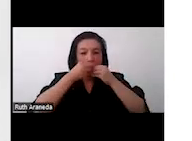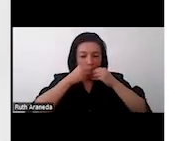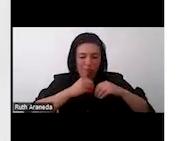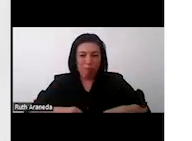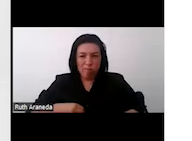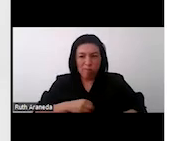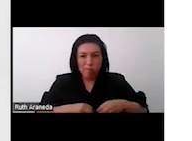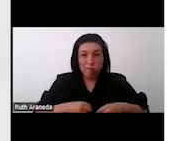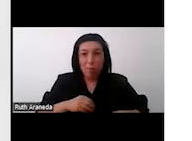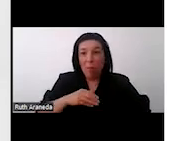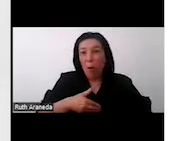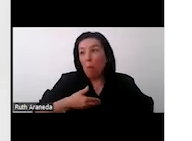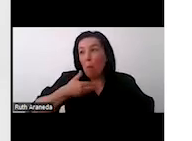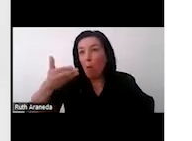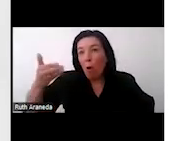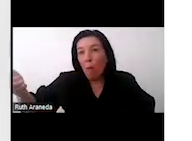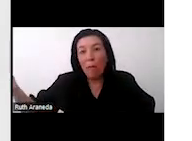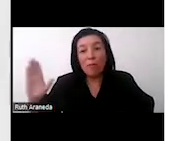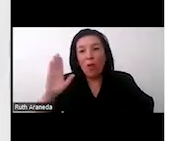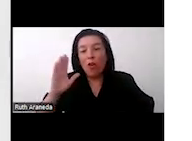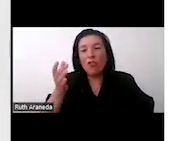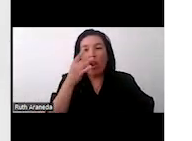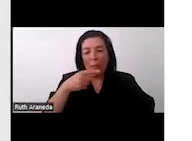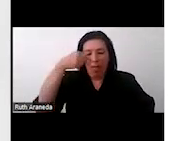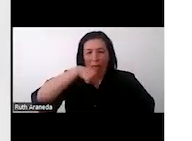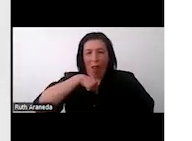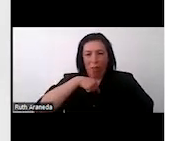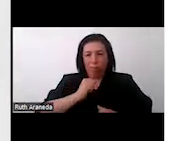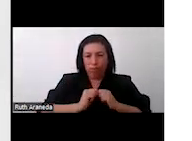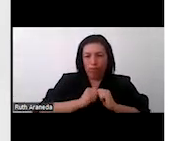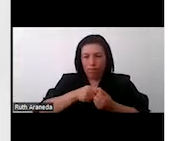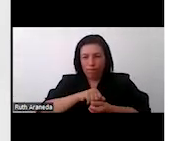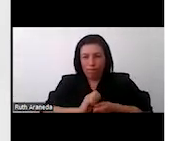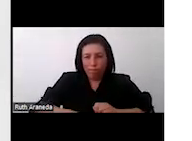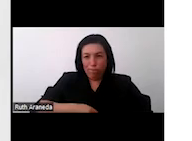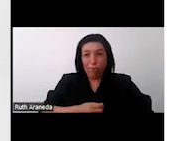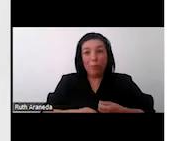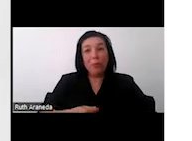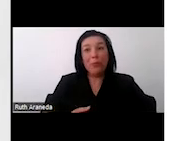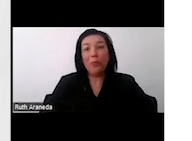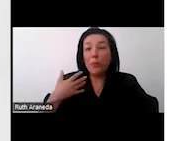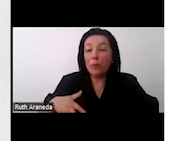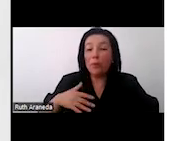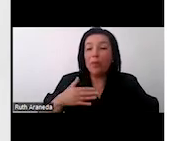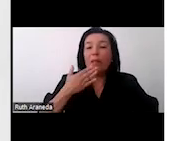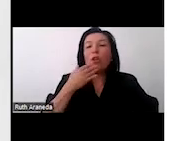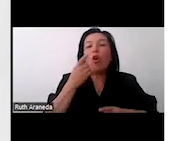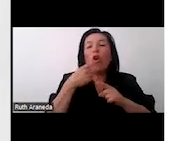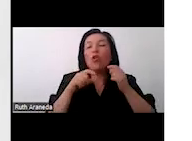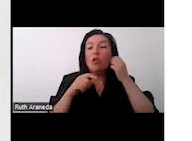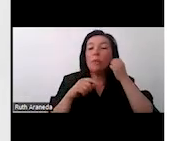traspasan infecciones a otras especies. Esto es muy importante. Y otras especies controlan la población